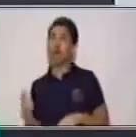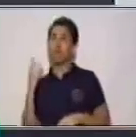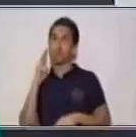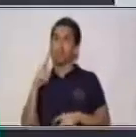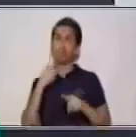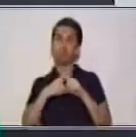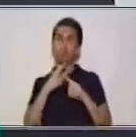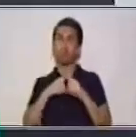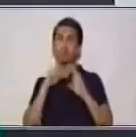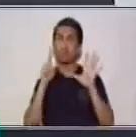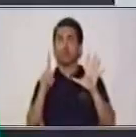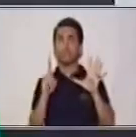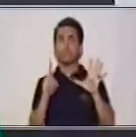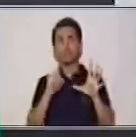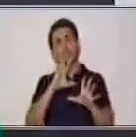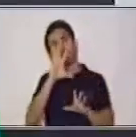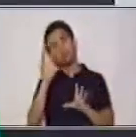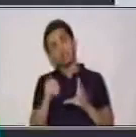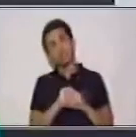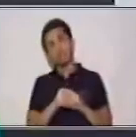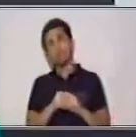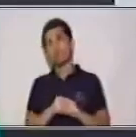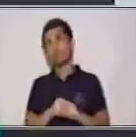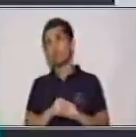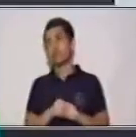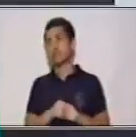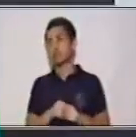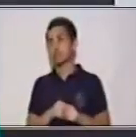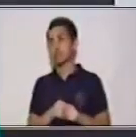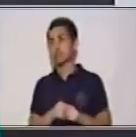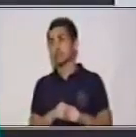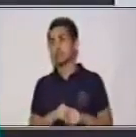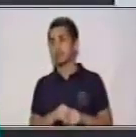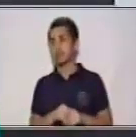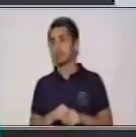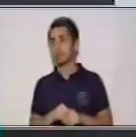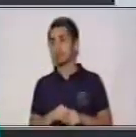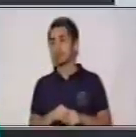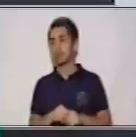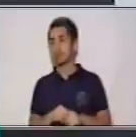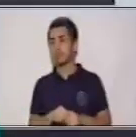6, 12. 100 más 12 nos va a dar